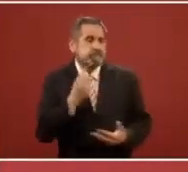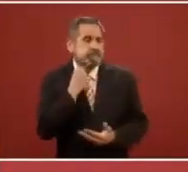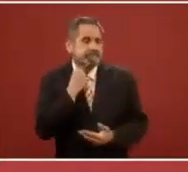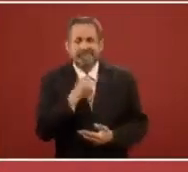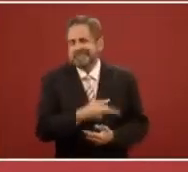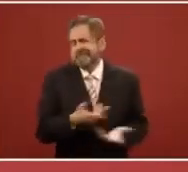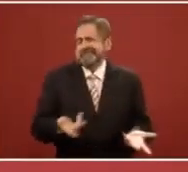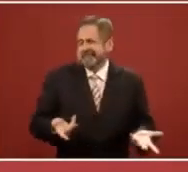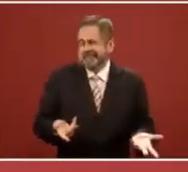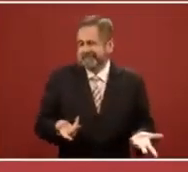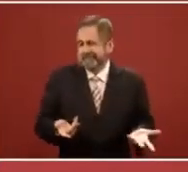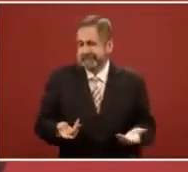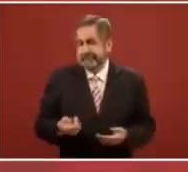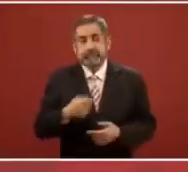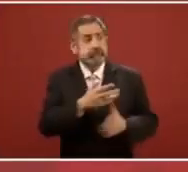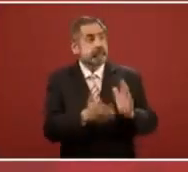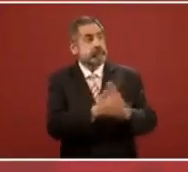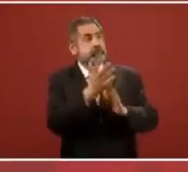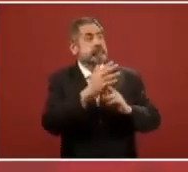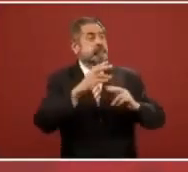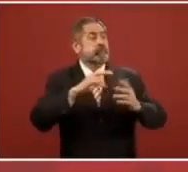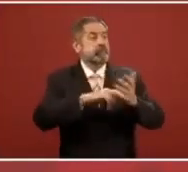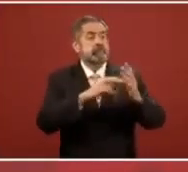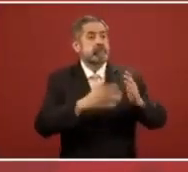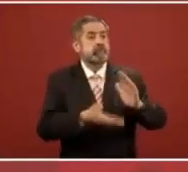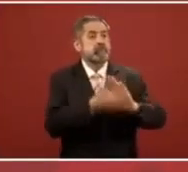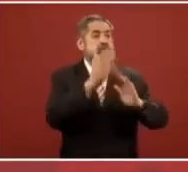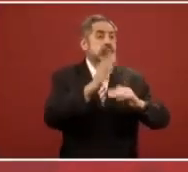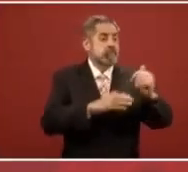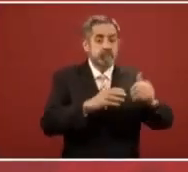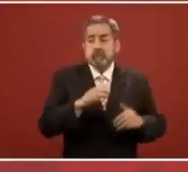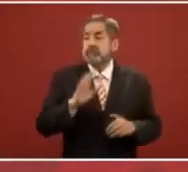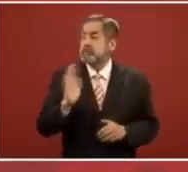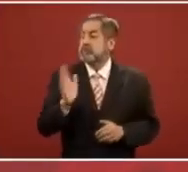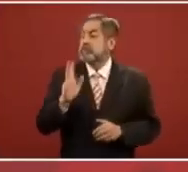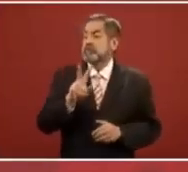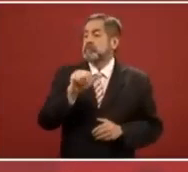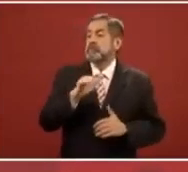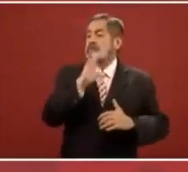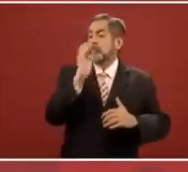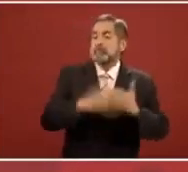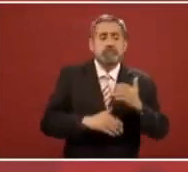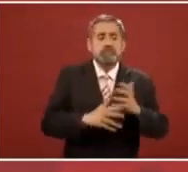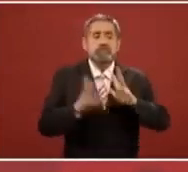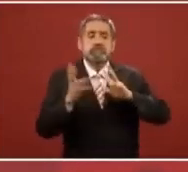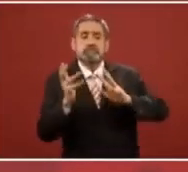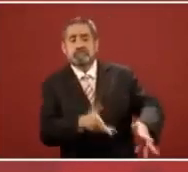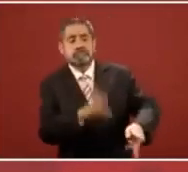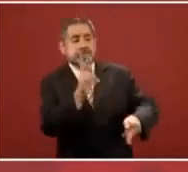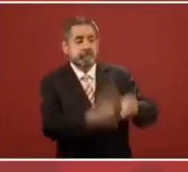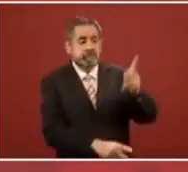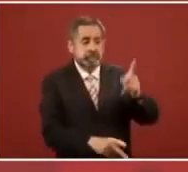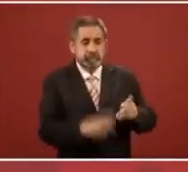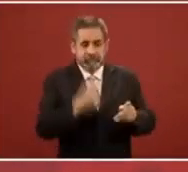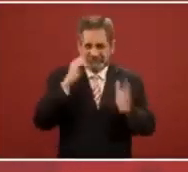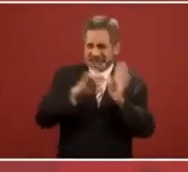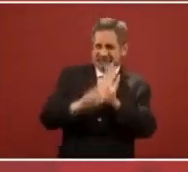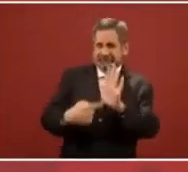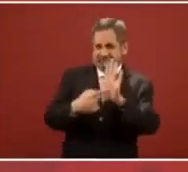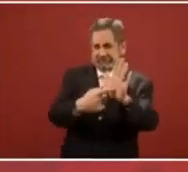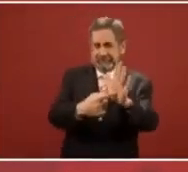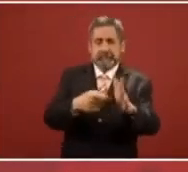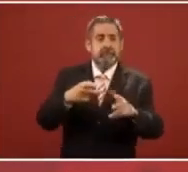y las obras que se estimaban. Ahí está el tren Toluca, ¿para qué vamos a